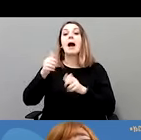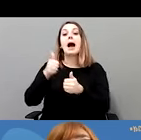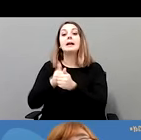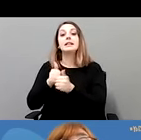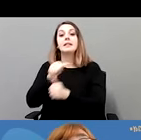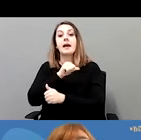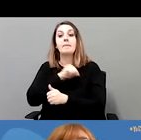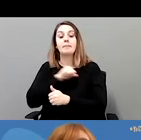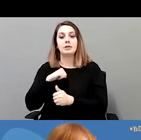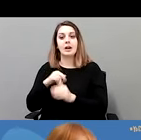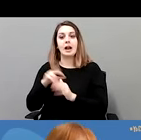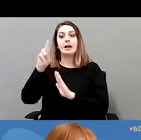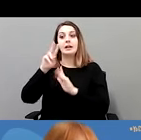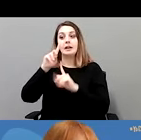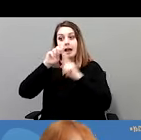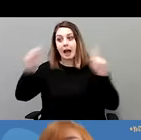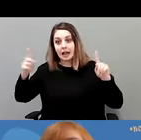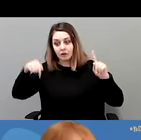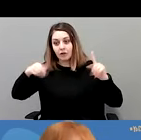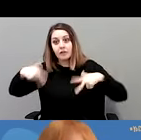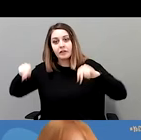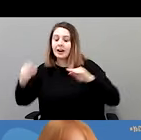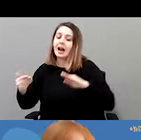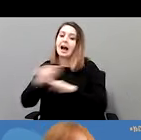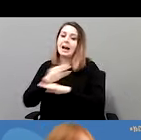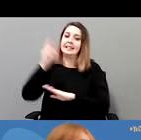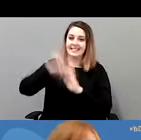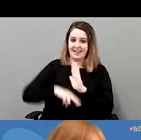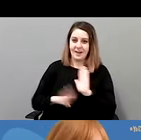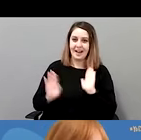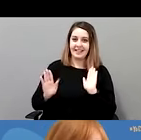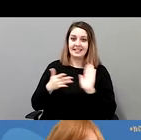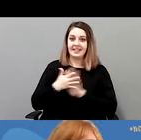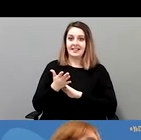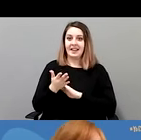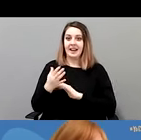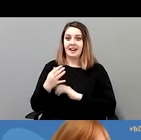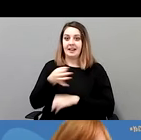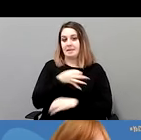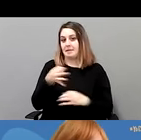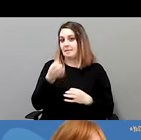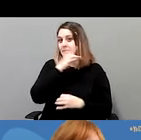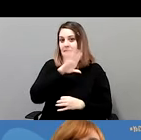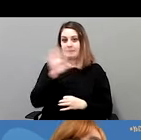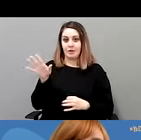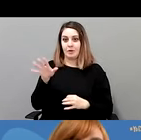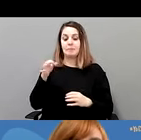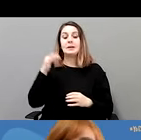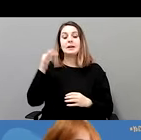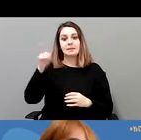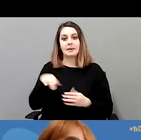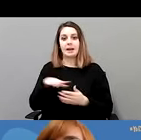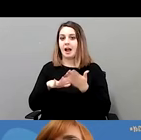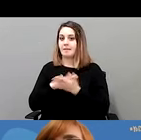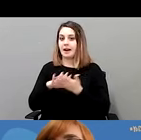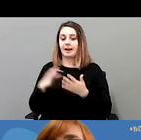estar regulada antes de final de año. Por lo que no puede ser más conveniente el seminario, y tampoco no podemos dejar de lado justamente